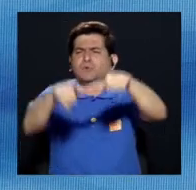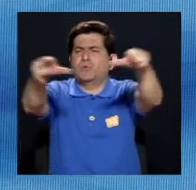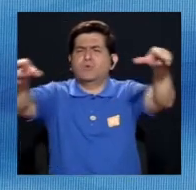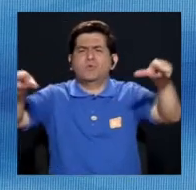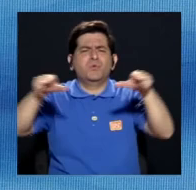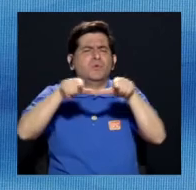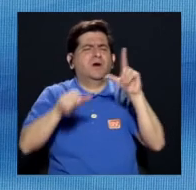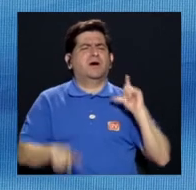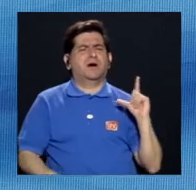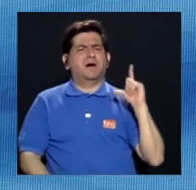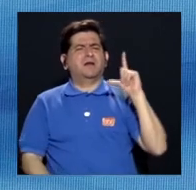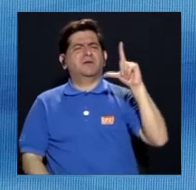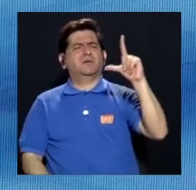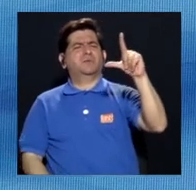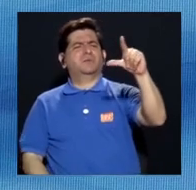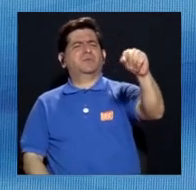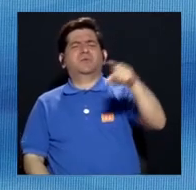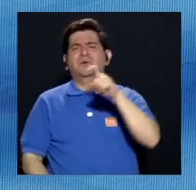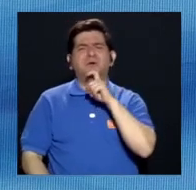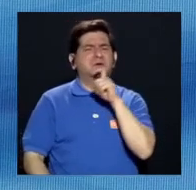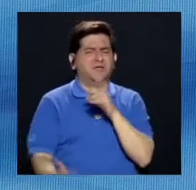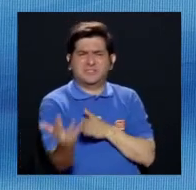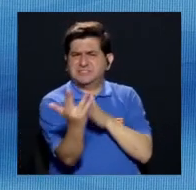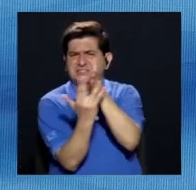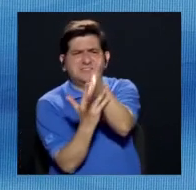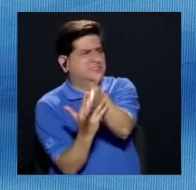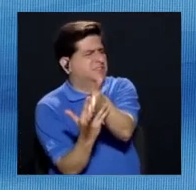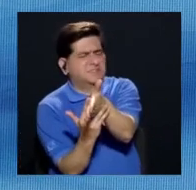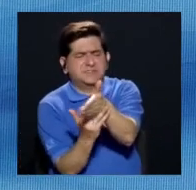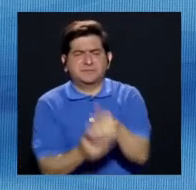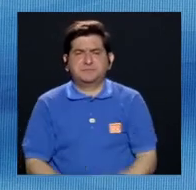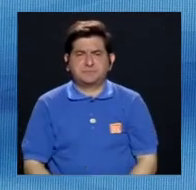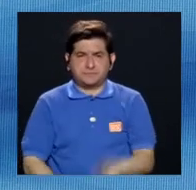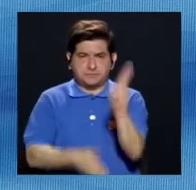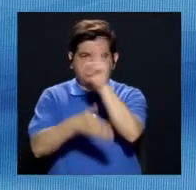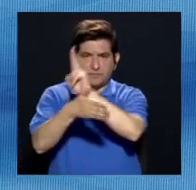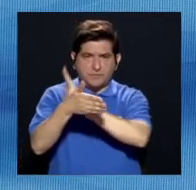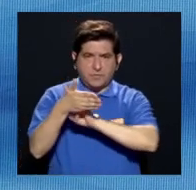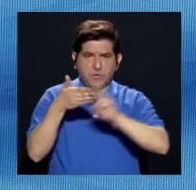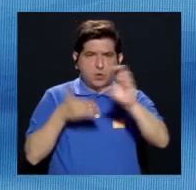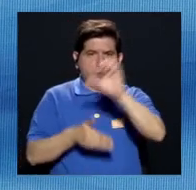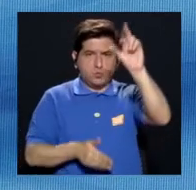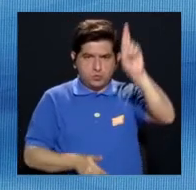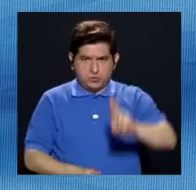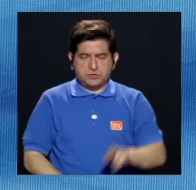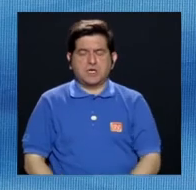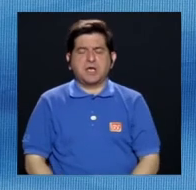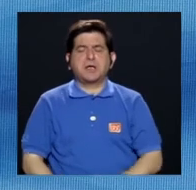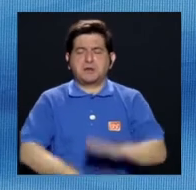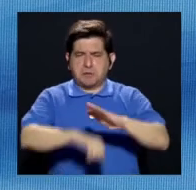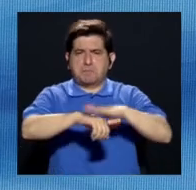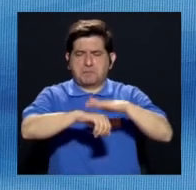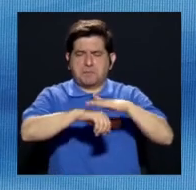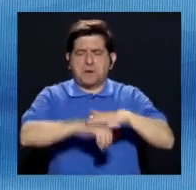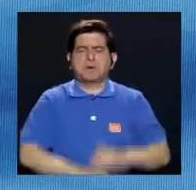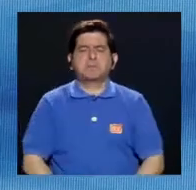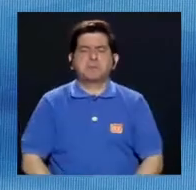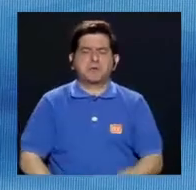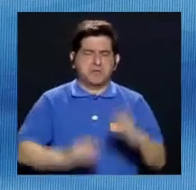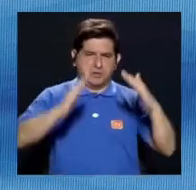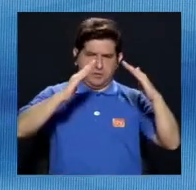zonas alejadas o de difícil acceso. Y la Universidad de Costa Rica provee el alojamiento